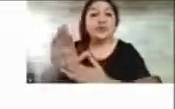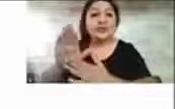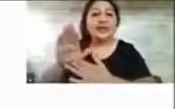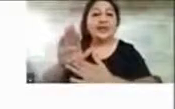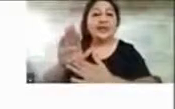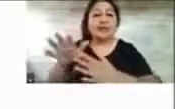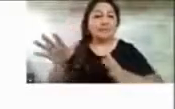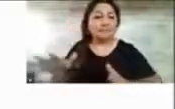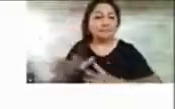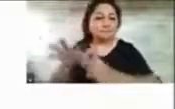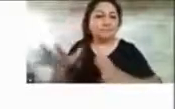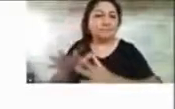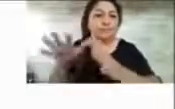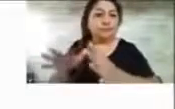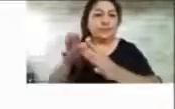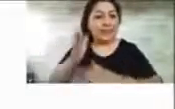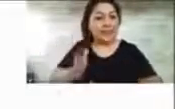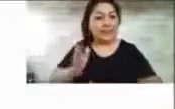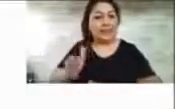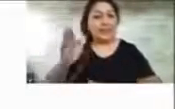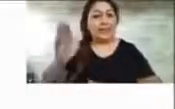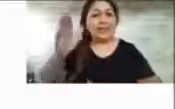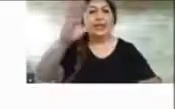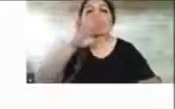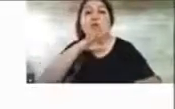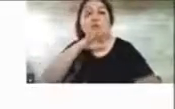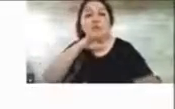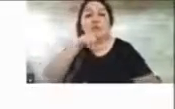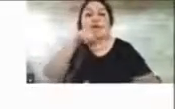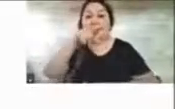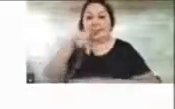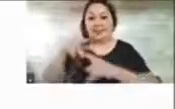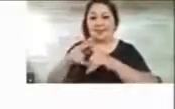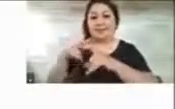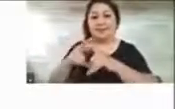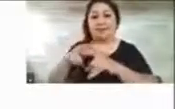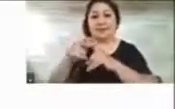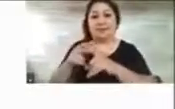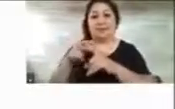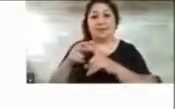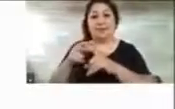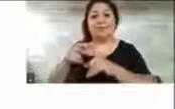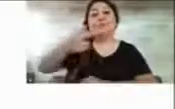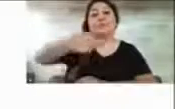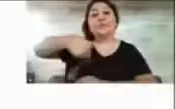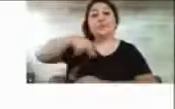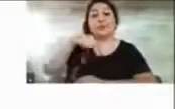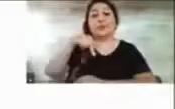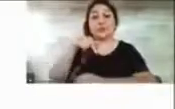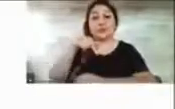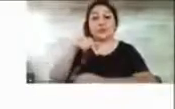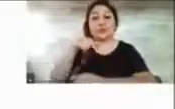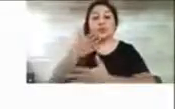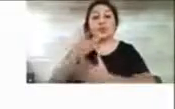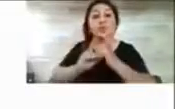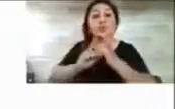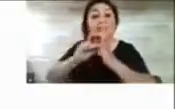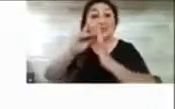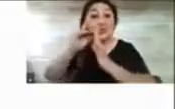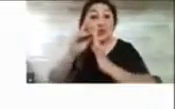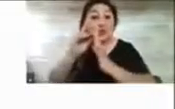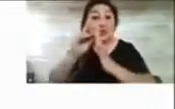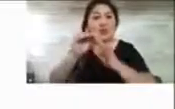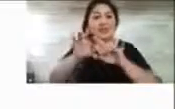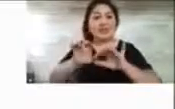la consistencia en el tiempo en la utilización de esta herramienta. Nosotros, como desarrolladores de